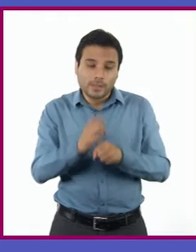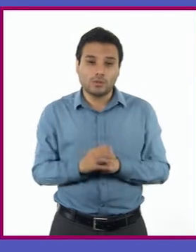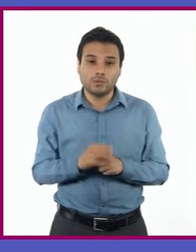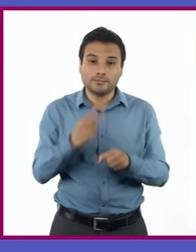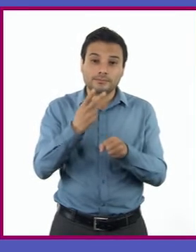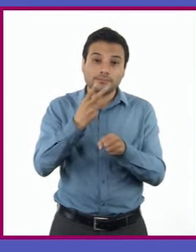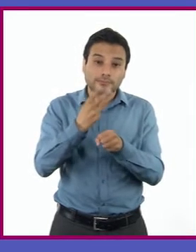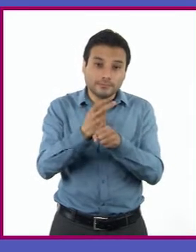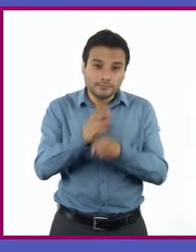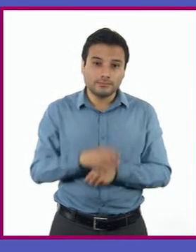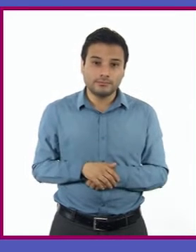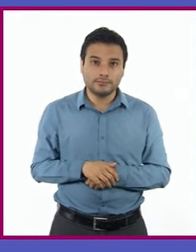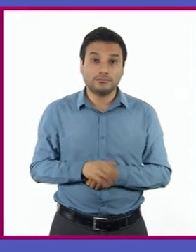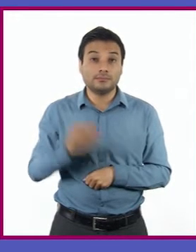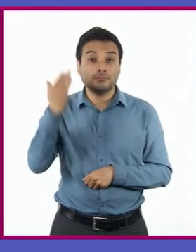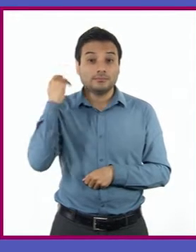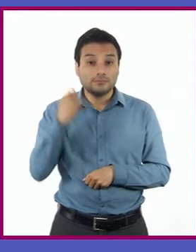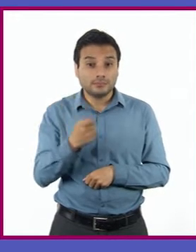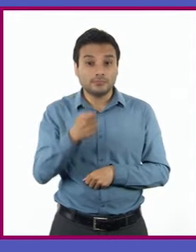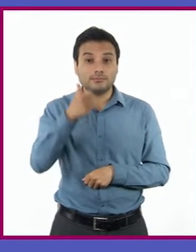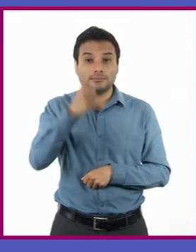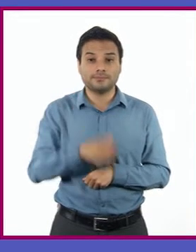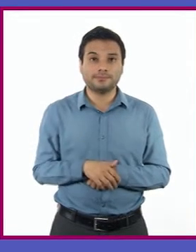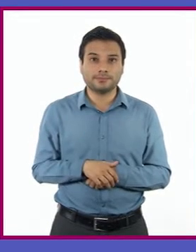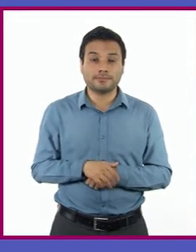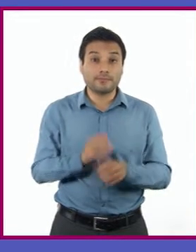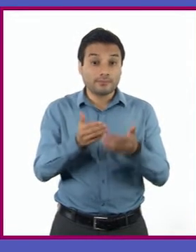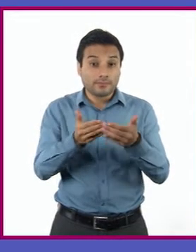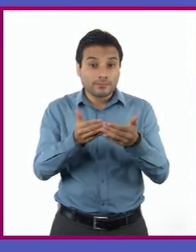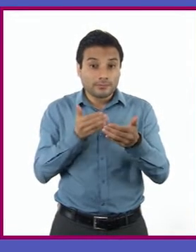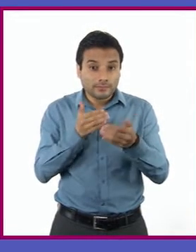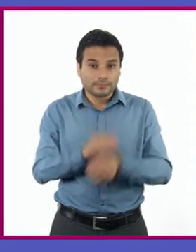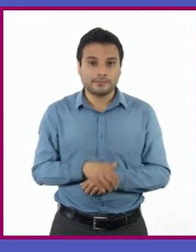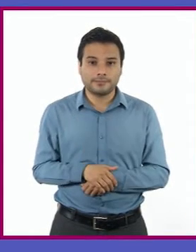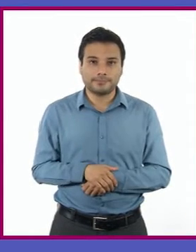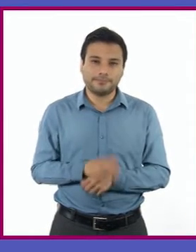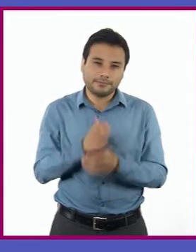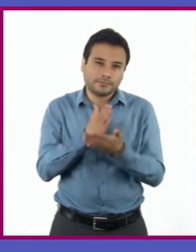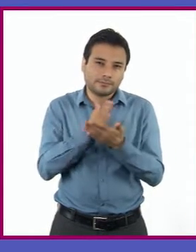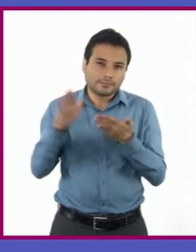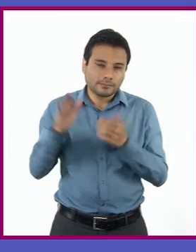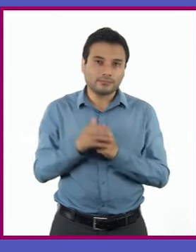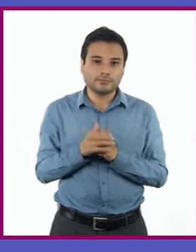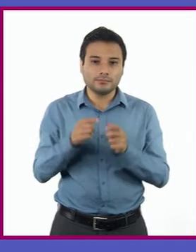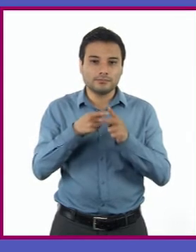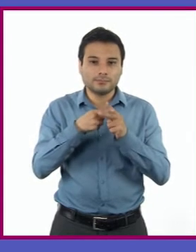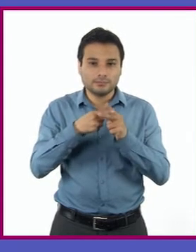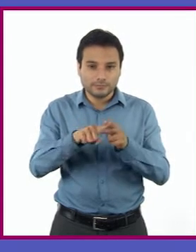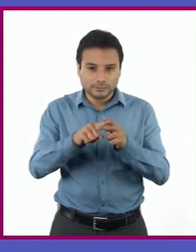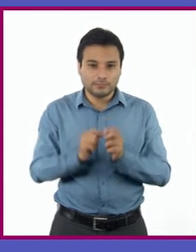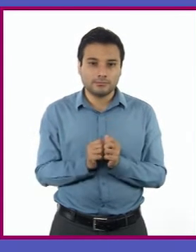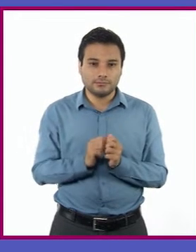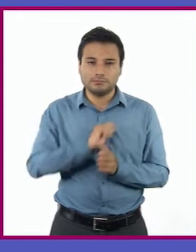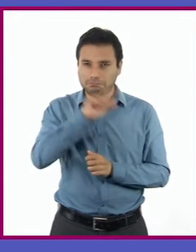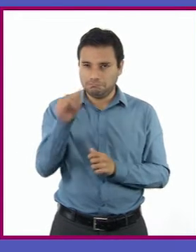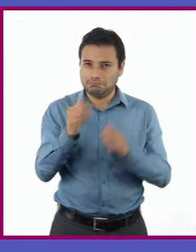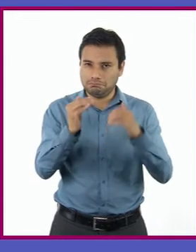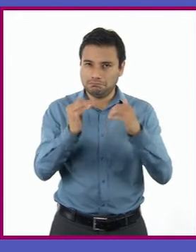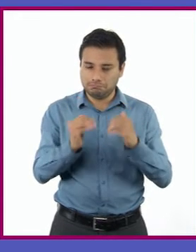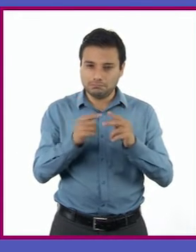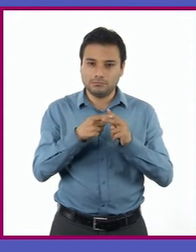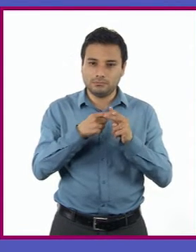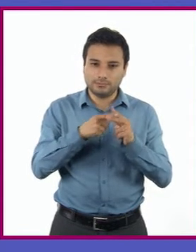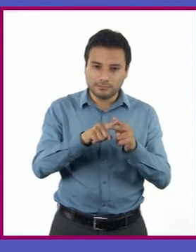lugar, en un primer momento, antes de nada, por un lado, para empezar, a continuación,